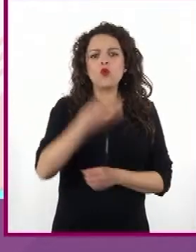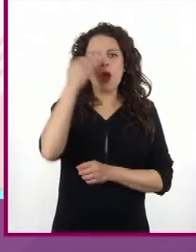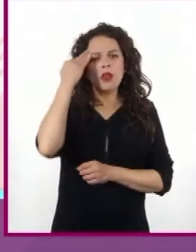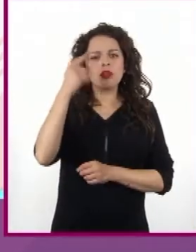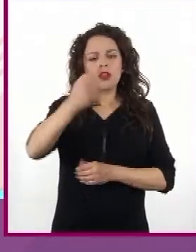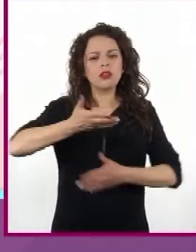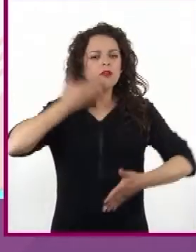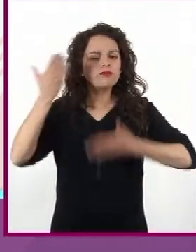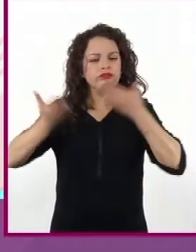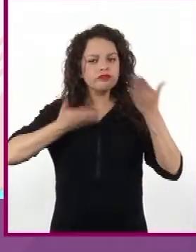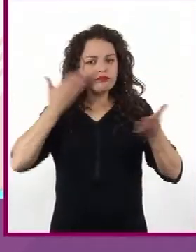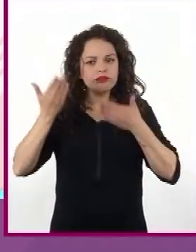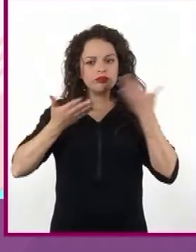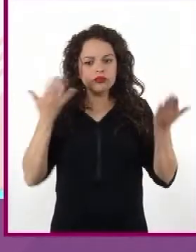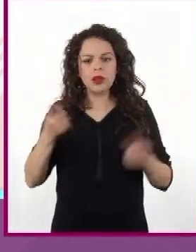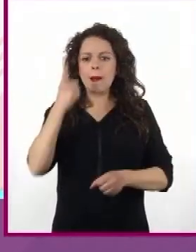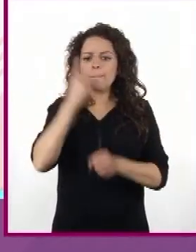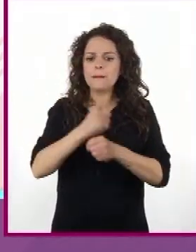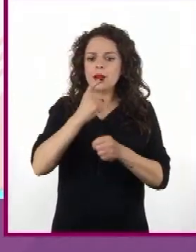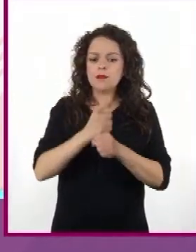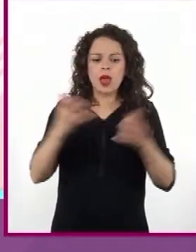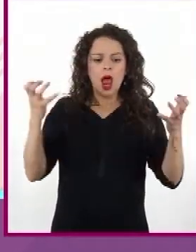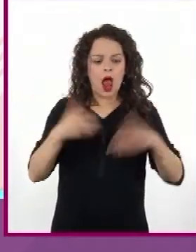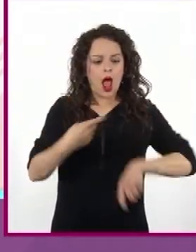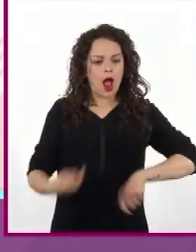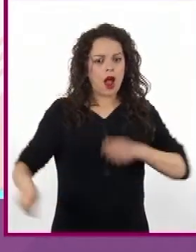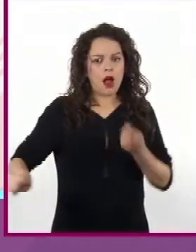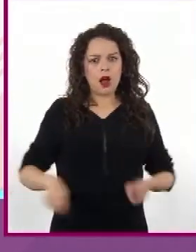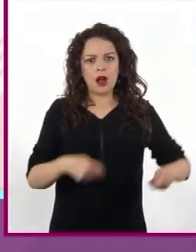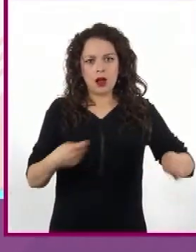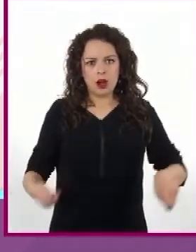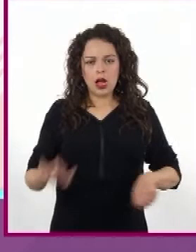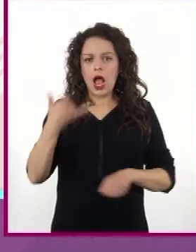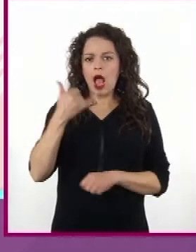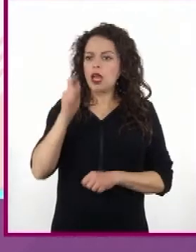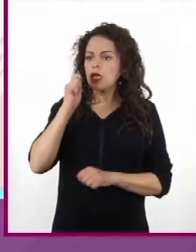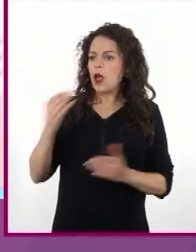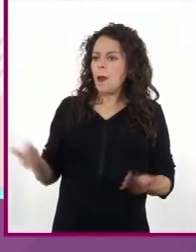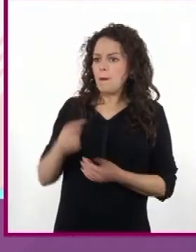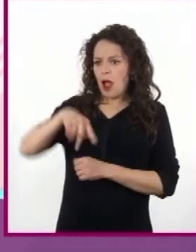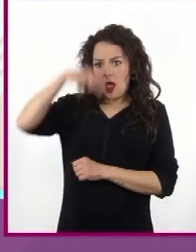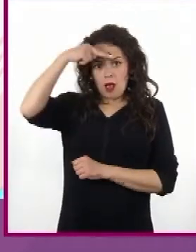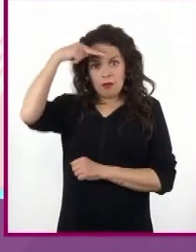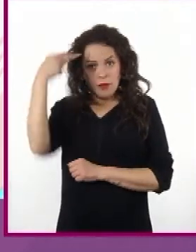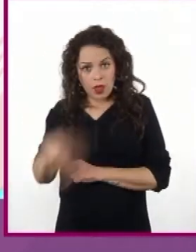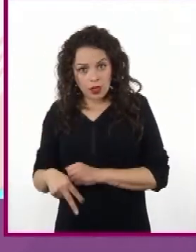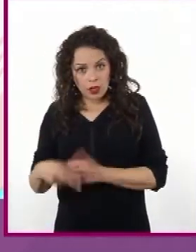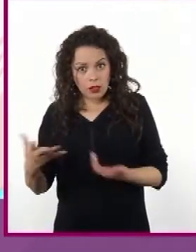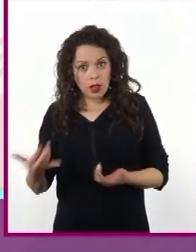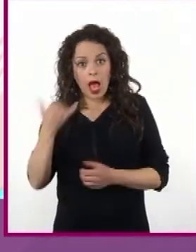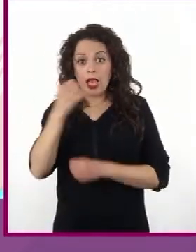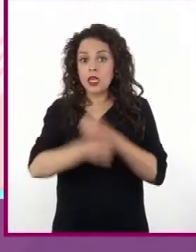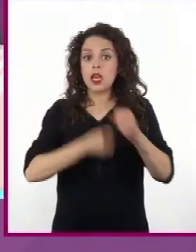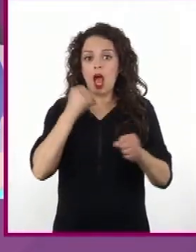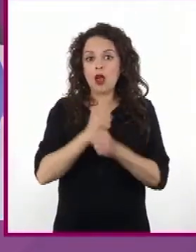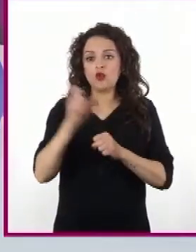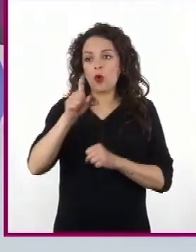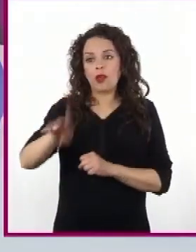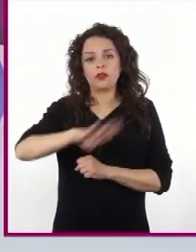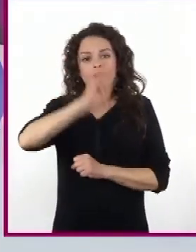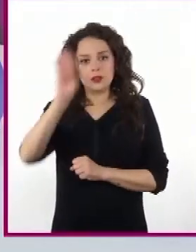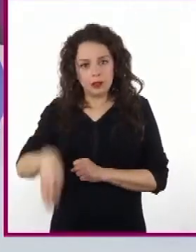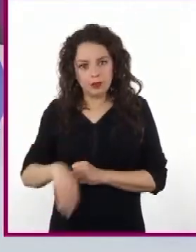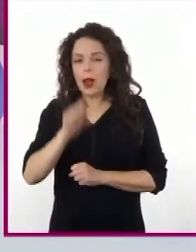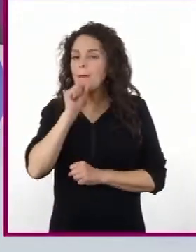la primera pieza que creó, la creación del Ballet Folclórico de México y, claro, el año de su deceso.